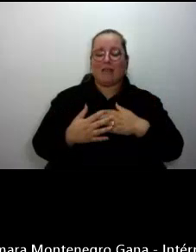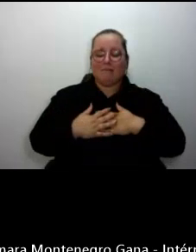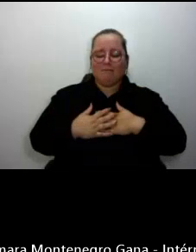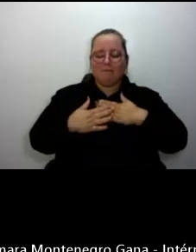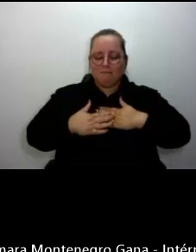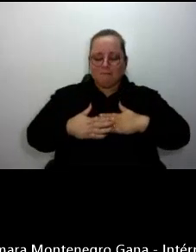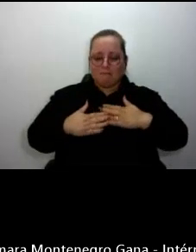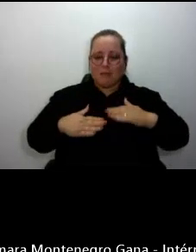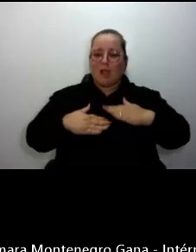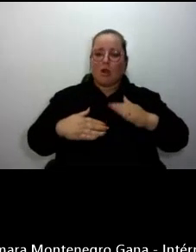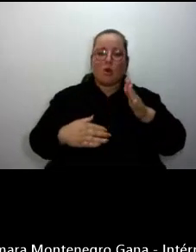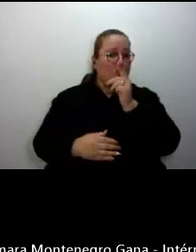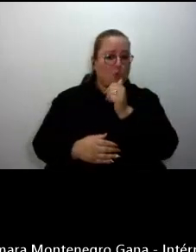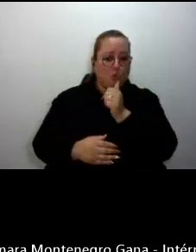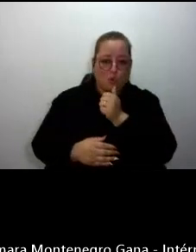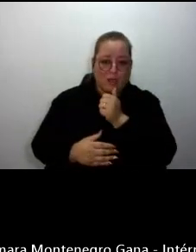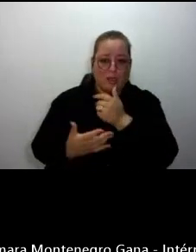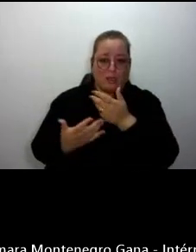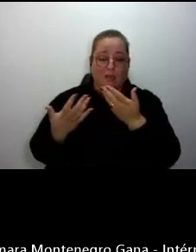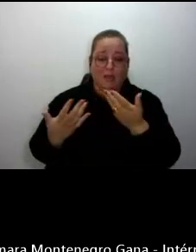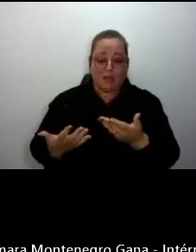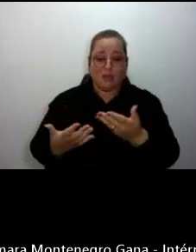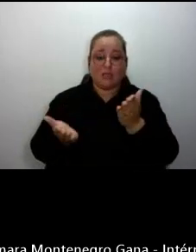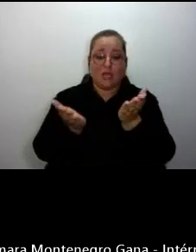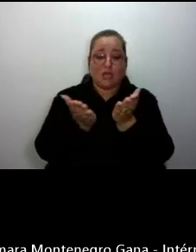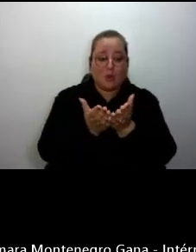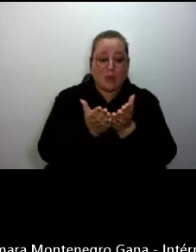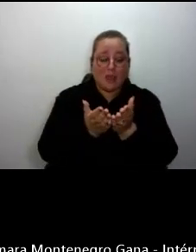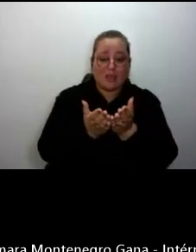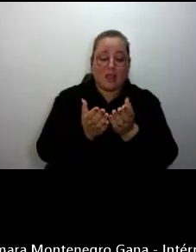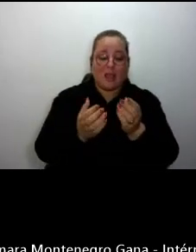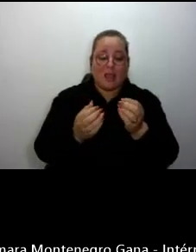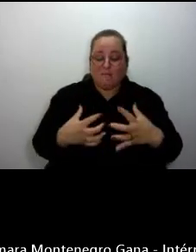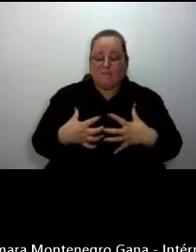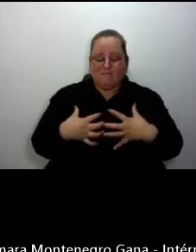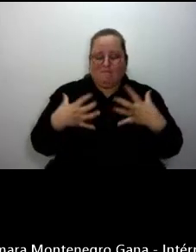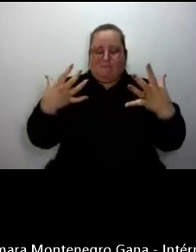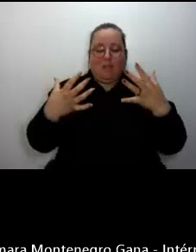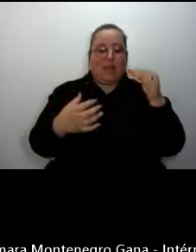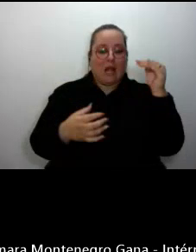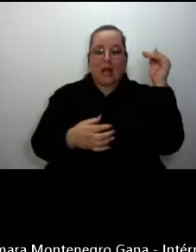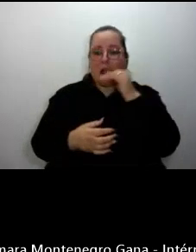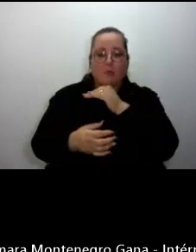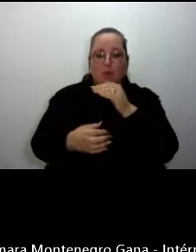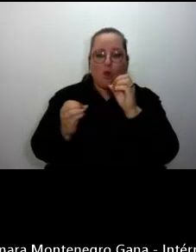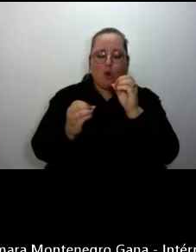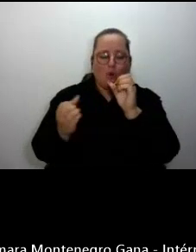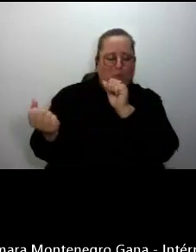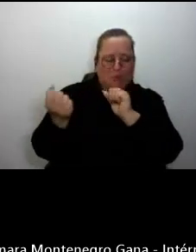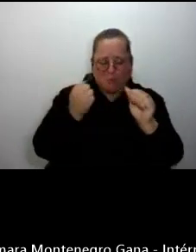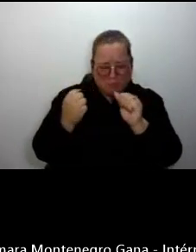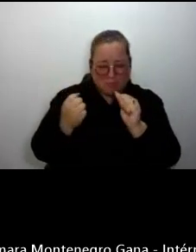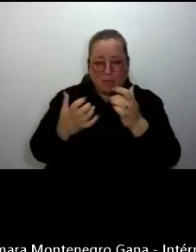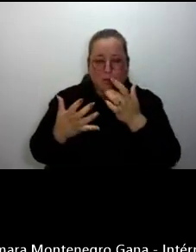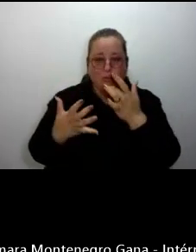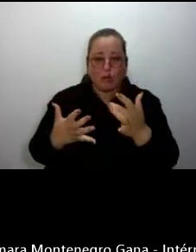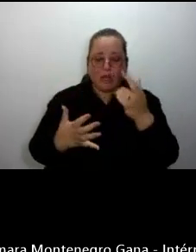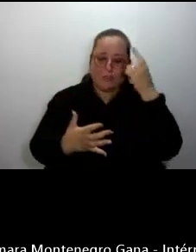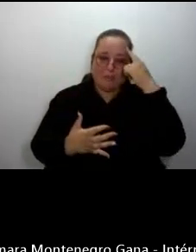estudiantado las va a manifestar, ¿verdad?, o va a dar esta respuesta pensando, ¿verdad?, que